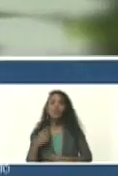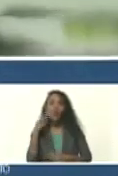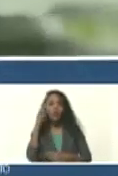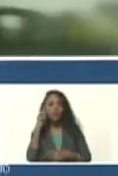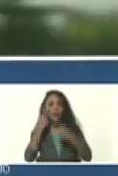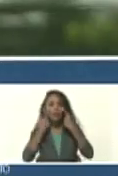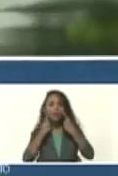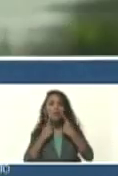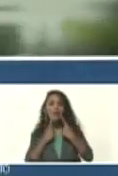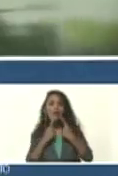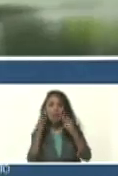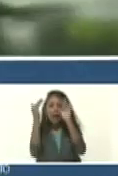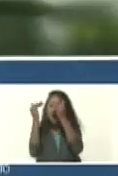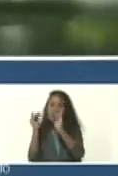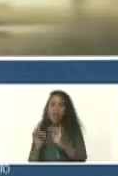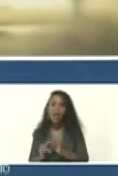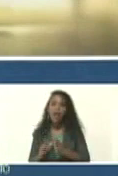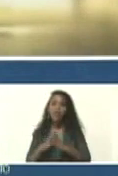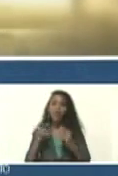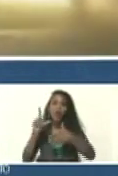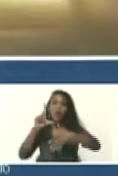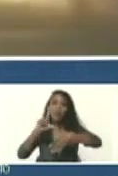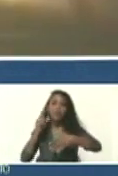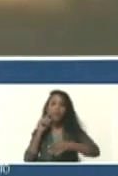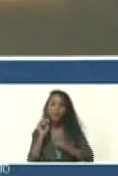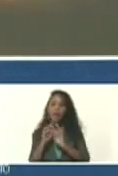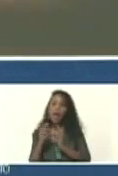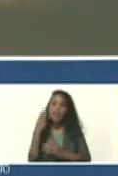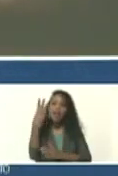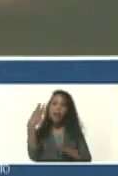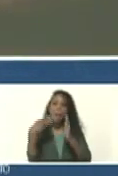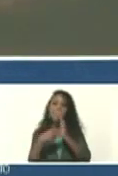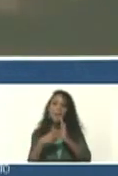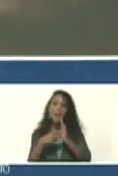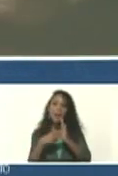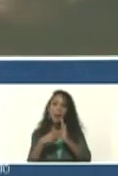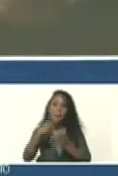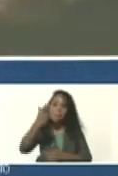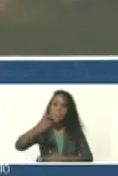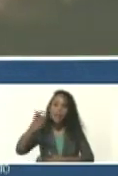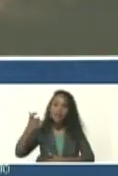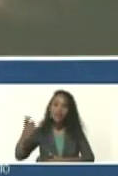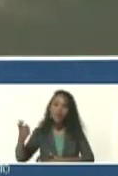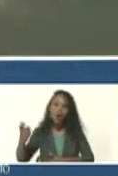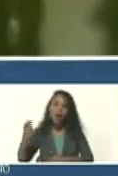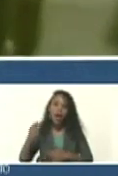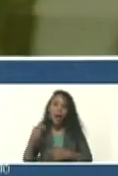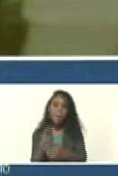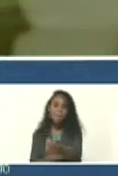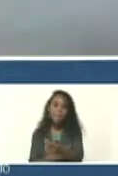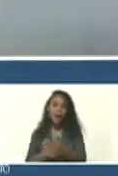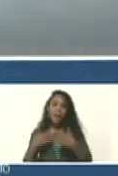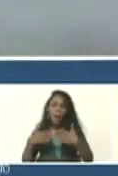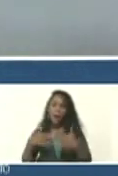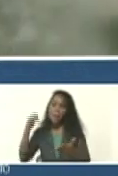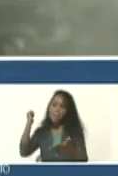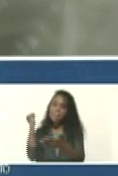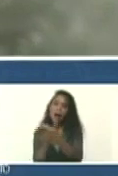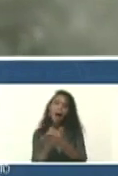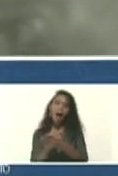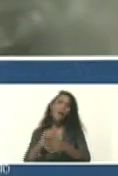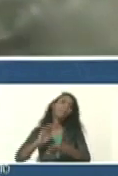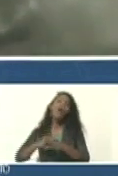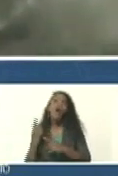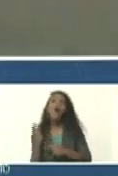esas Navidades a toda América Latina y el Caribe, más de 3.000 seres humanos, hermanos de Panamá, asesinados por el